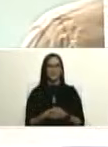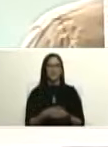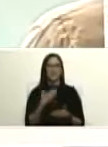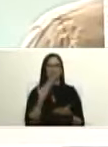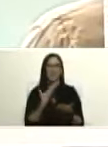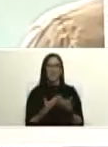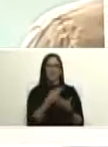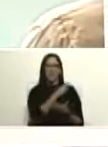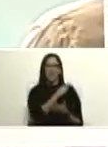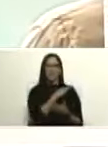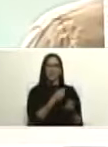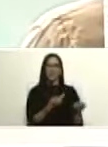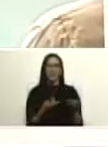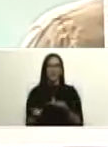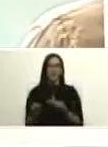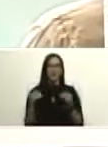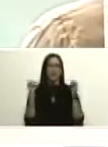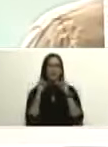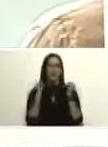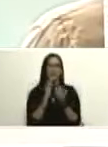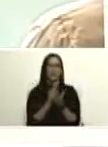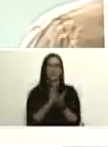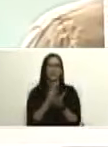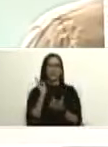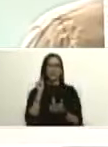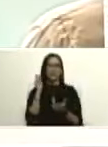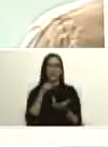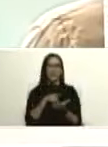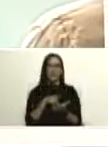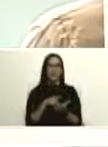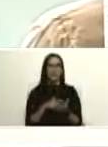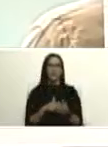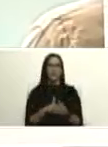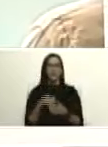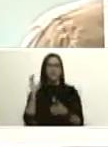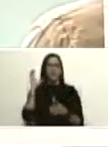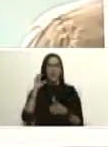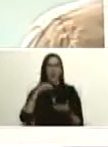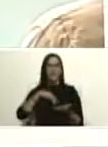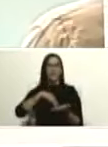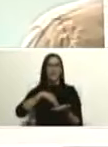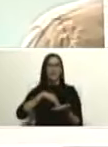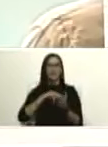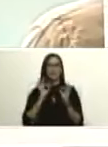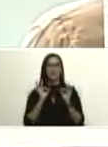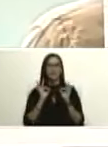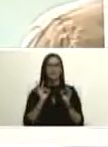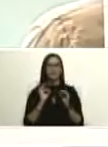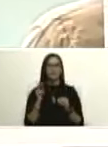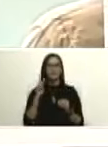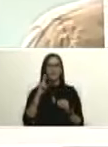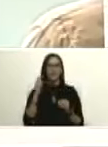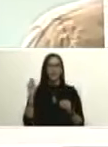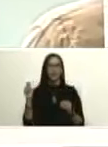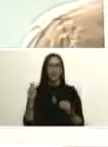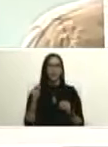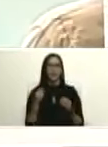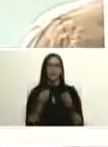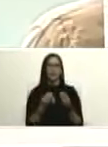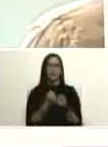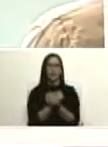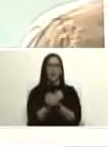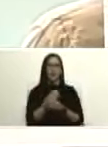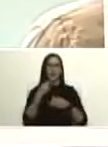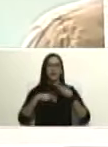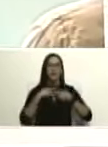Gracias, jefe, bienvenido. Feliz siempre que usted esté acá. En el estado Miranda y especialmente en los valles del Tuy, que tanto ama la